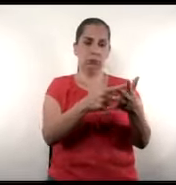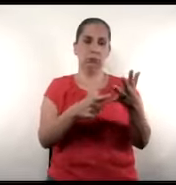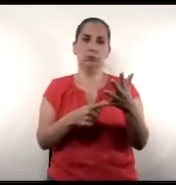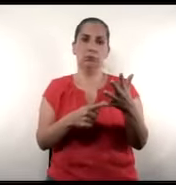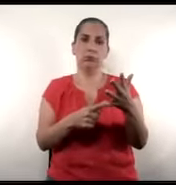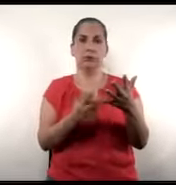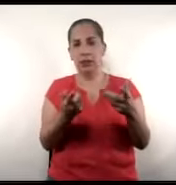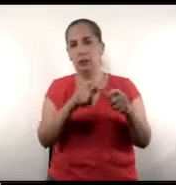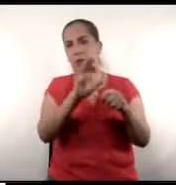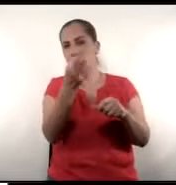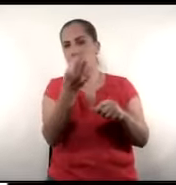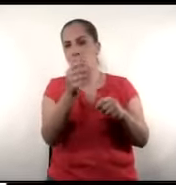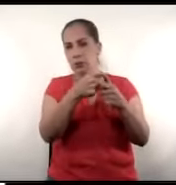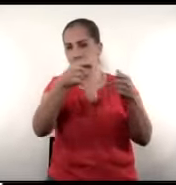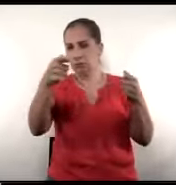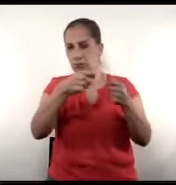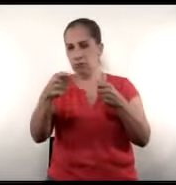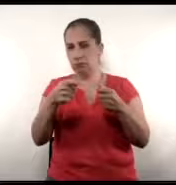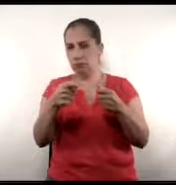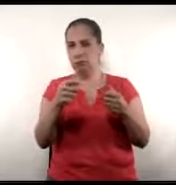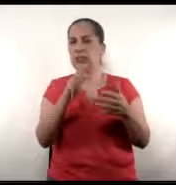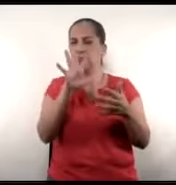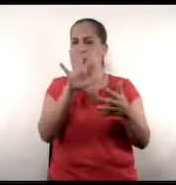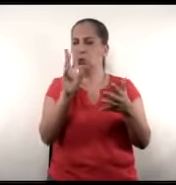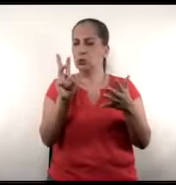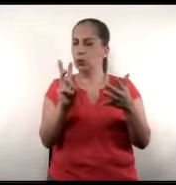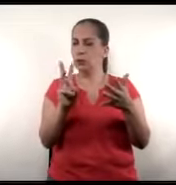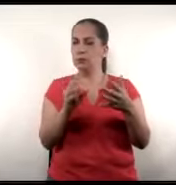digamos, varas de medición, 5 o 6.